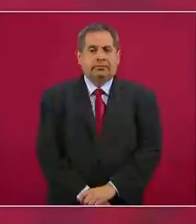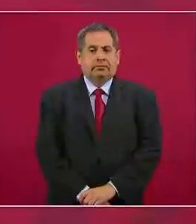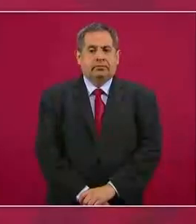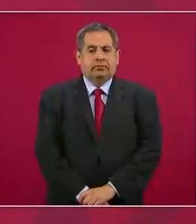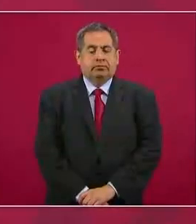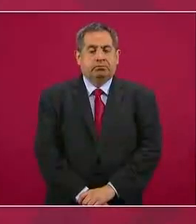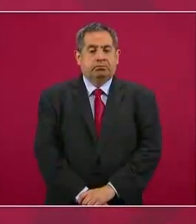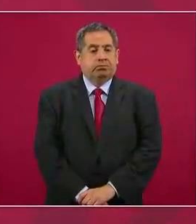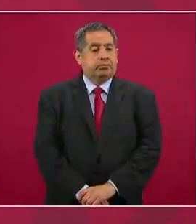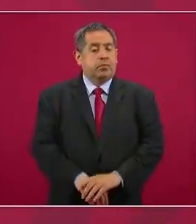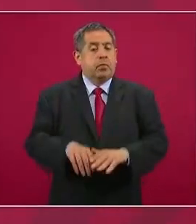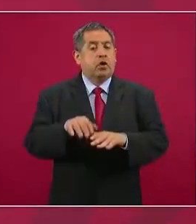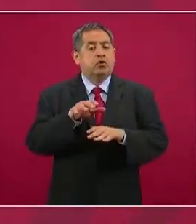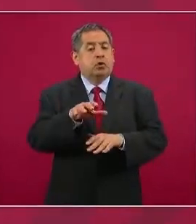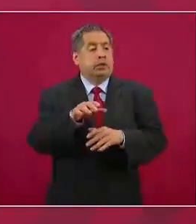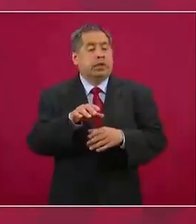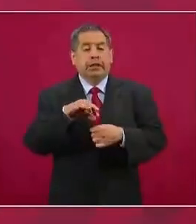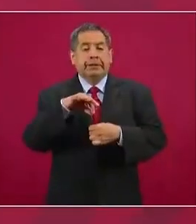para que